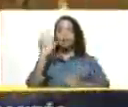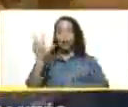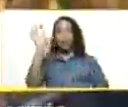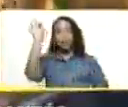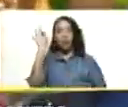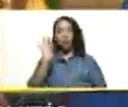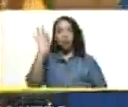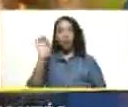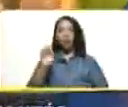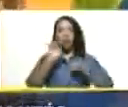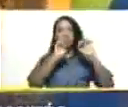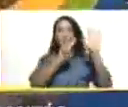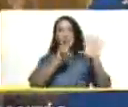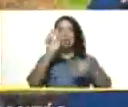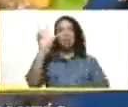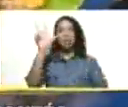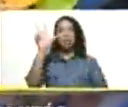73%,